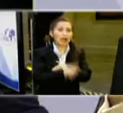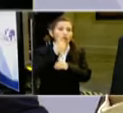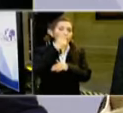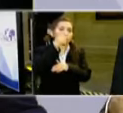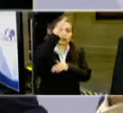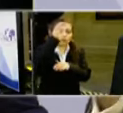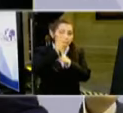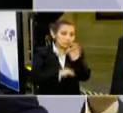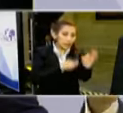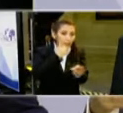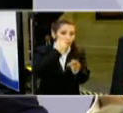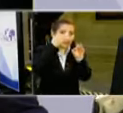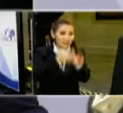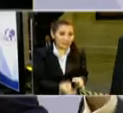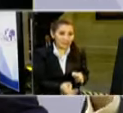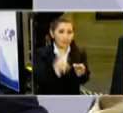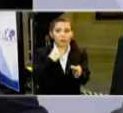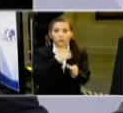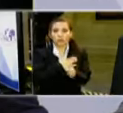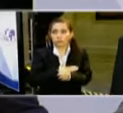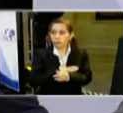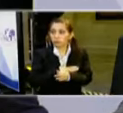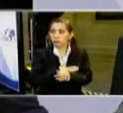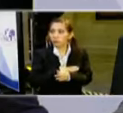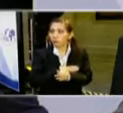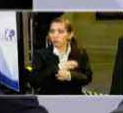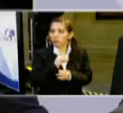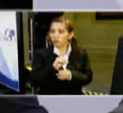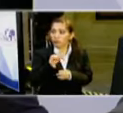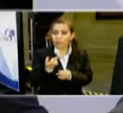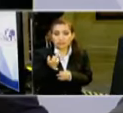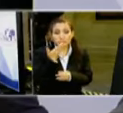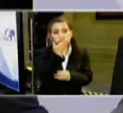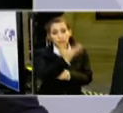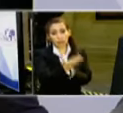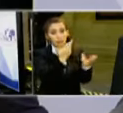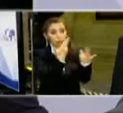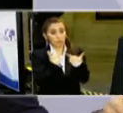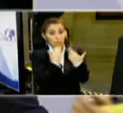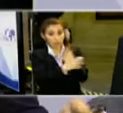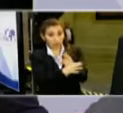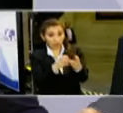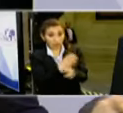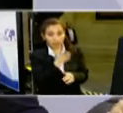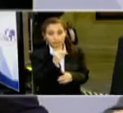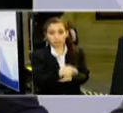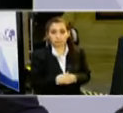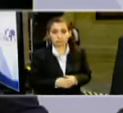trato que sea el correcto y el justo. No estamos pidiendo que nos regalen las cosas.